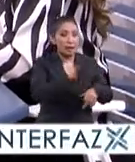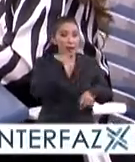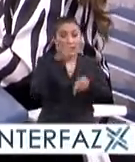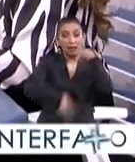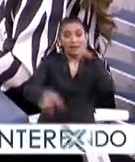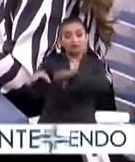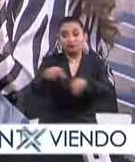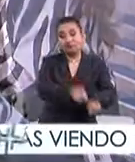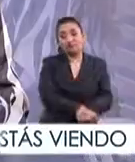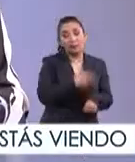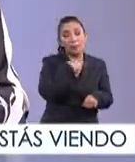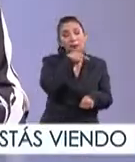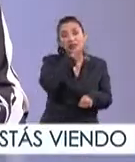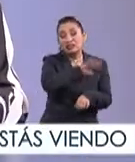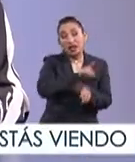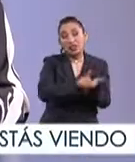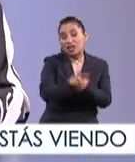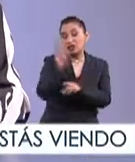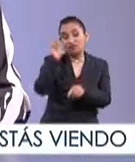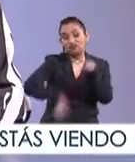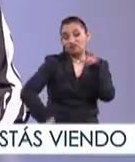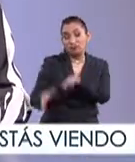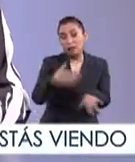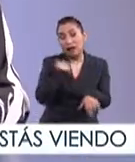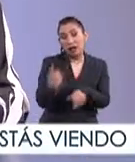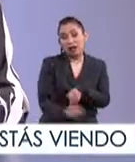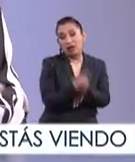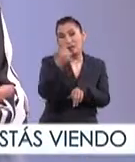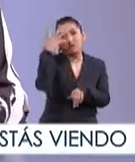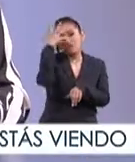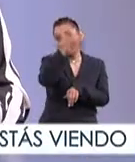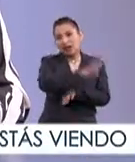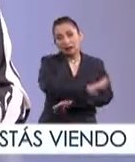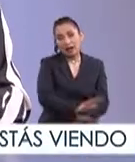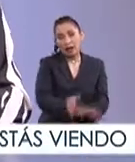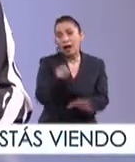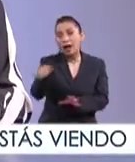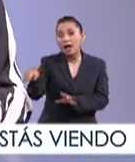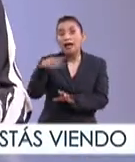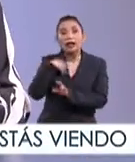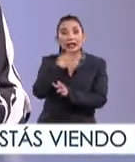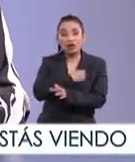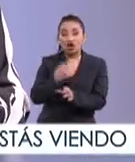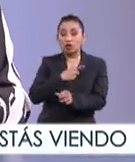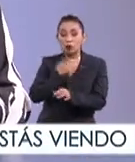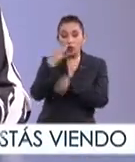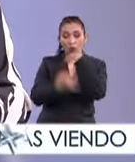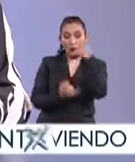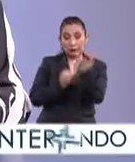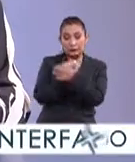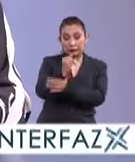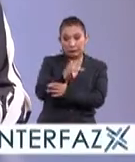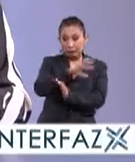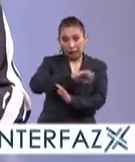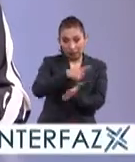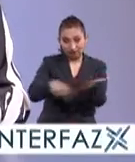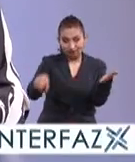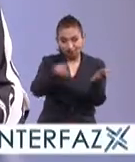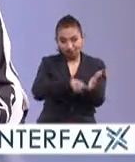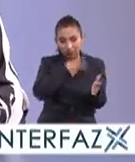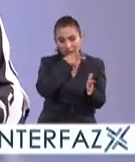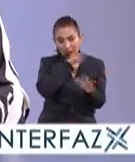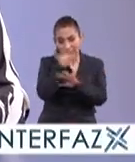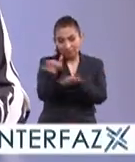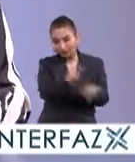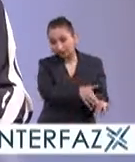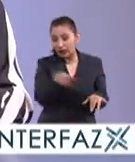quitar los derechos a ese padre o esa mamá para toda la vida prácticamente, y una vez que esa jueza otorgue esa resolución, pues